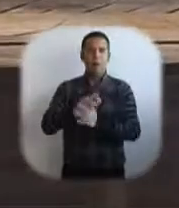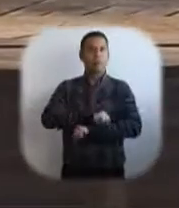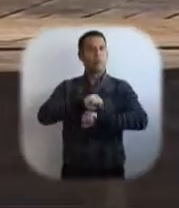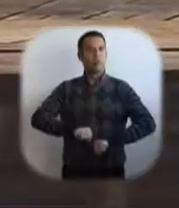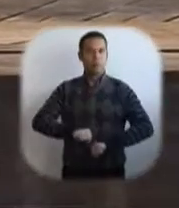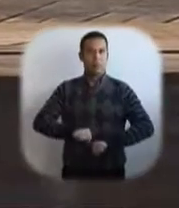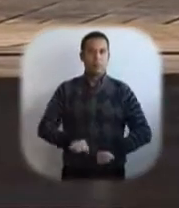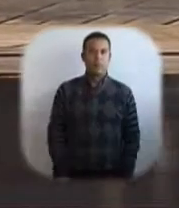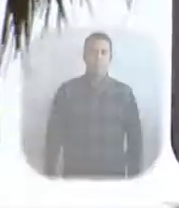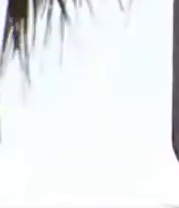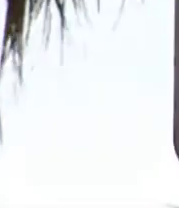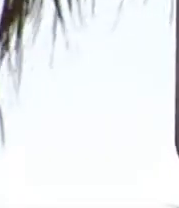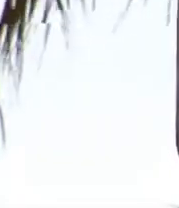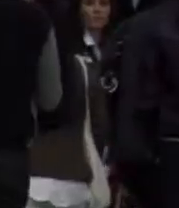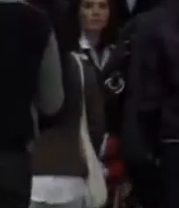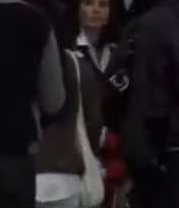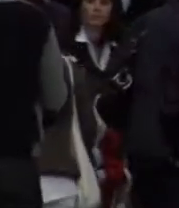ciudad.